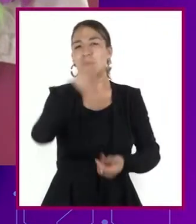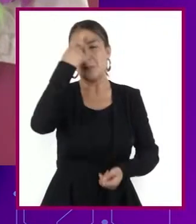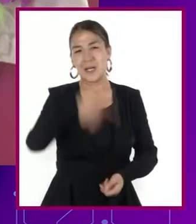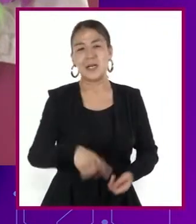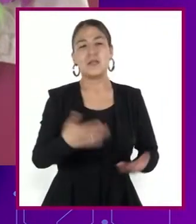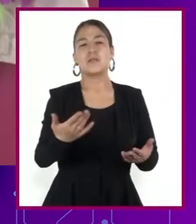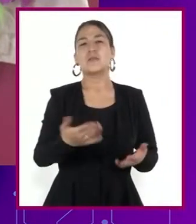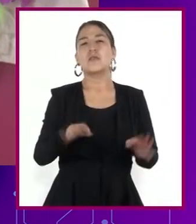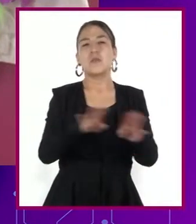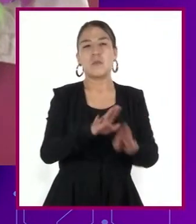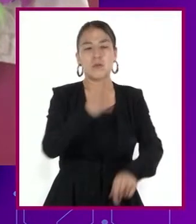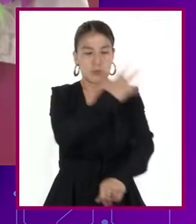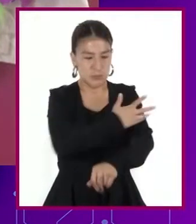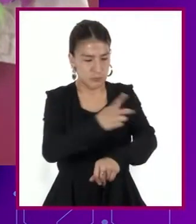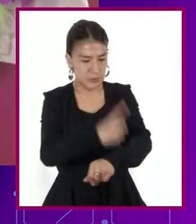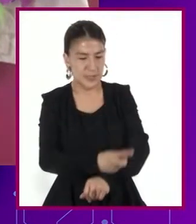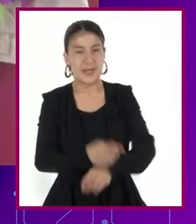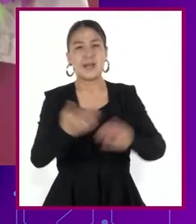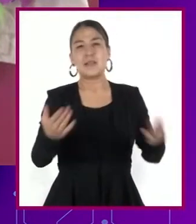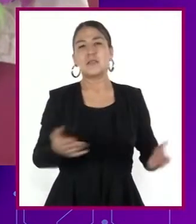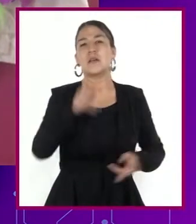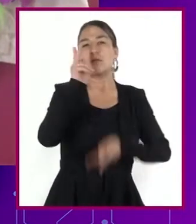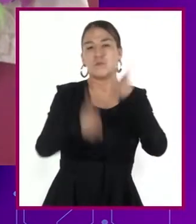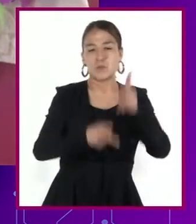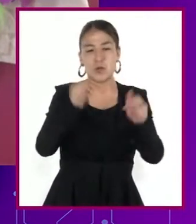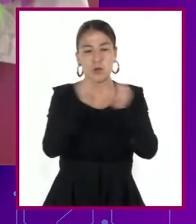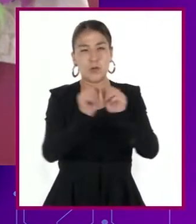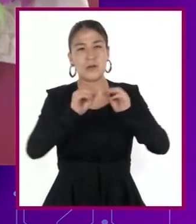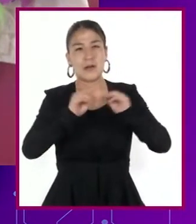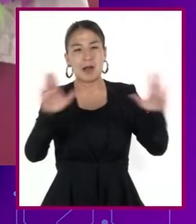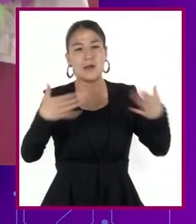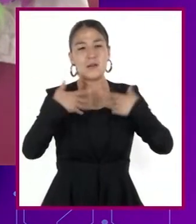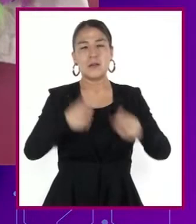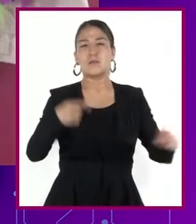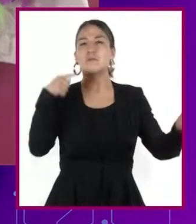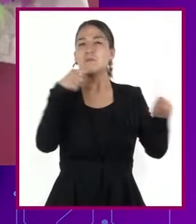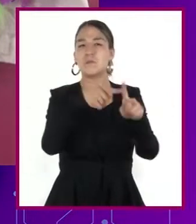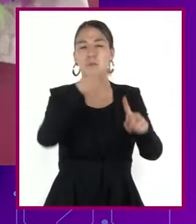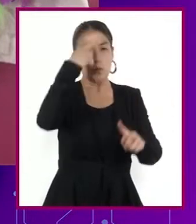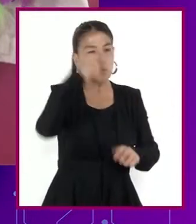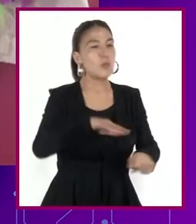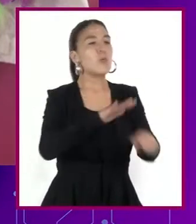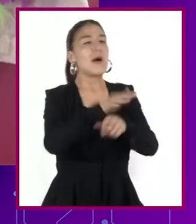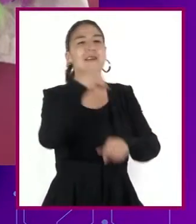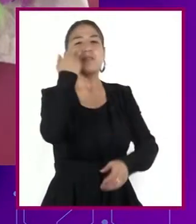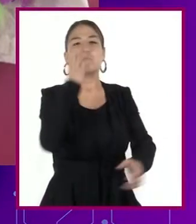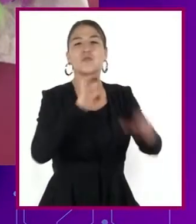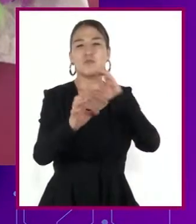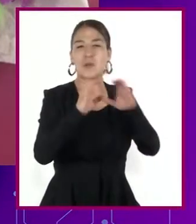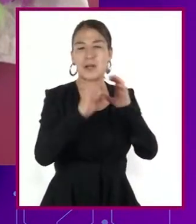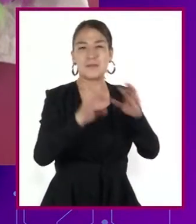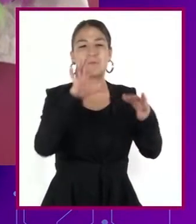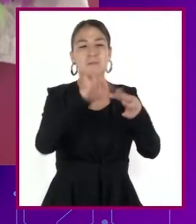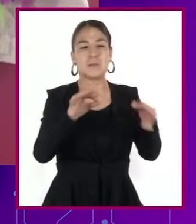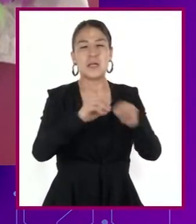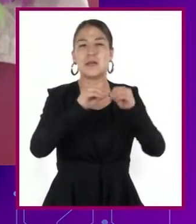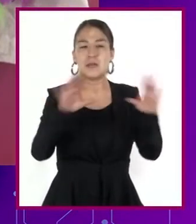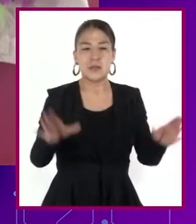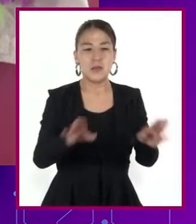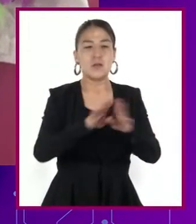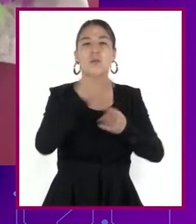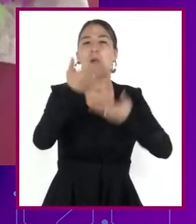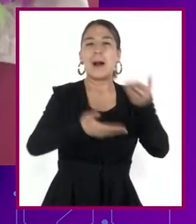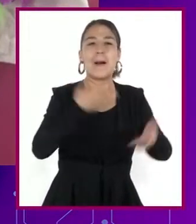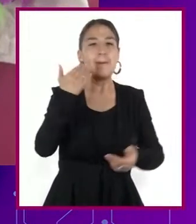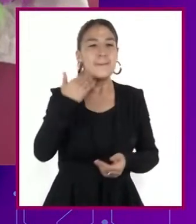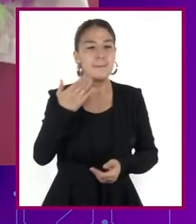más honestos o honestas, hablar con claridad y ser directos en los mensajes que buscamos transmitir. Mostramos empatía